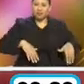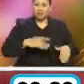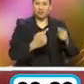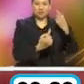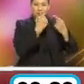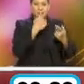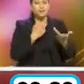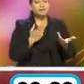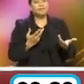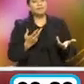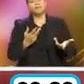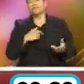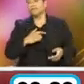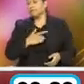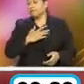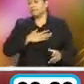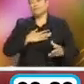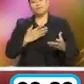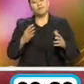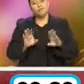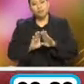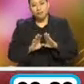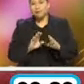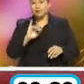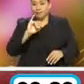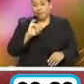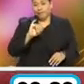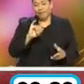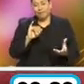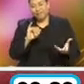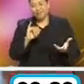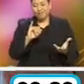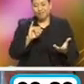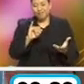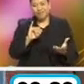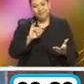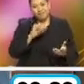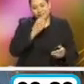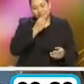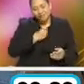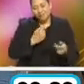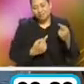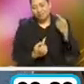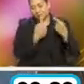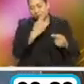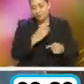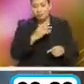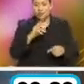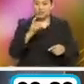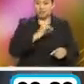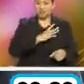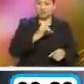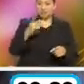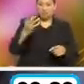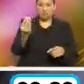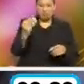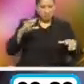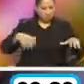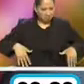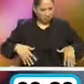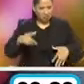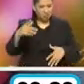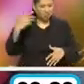es. ¿No? A tal grado que, pues sí, dicen que sí, con tal de que no se les etiquete como miedosos, como que